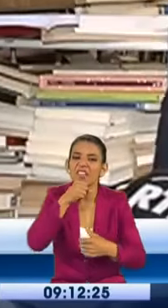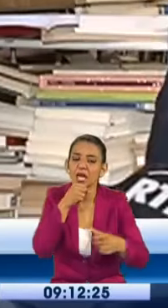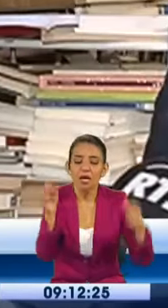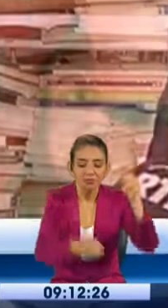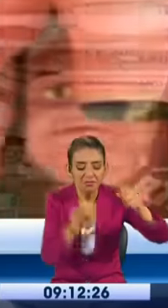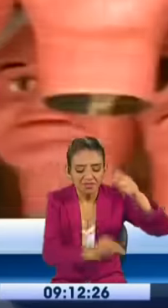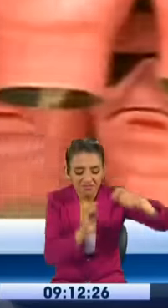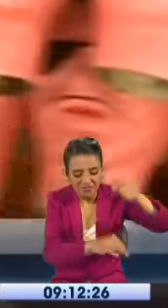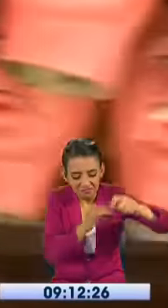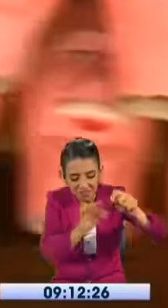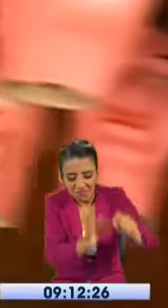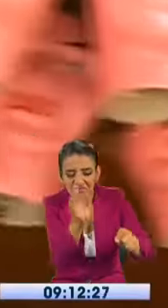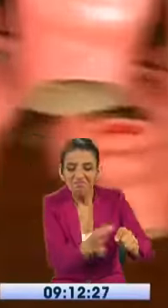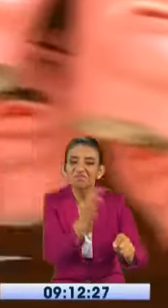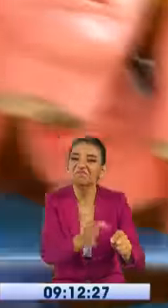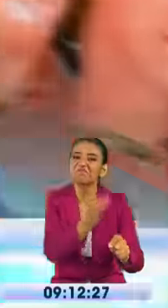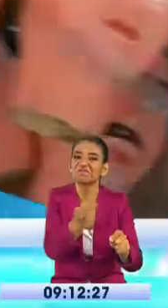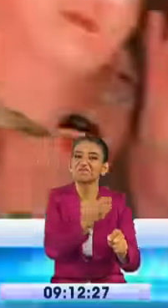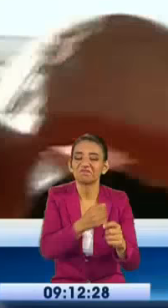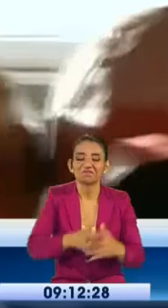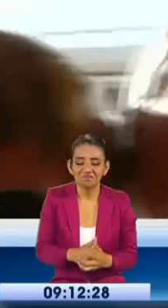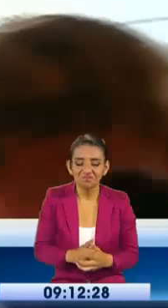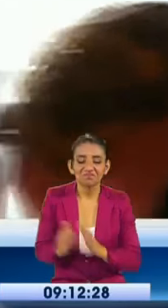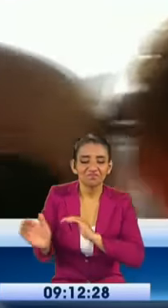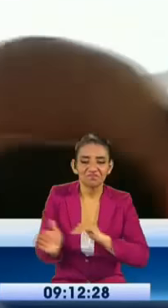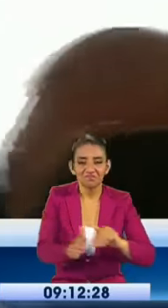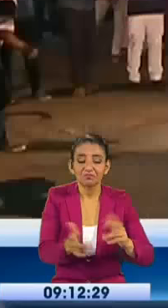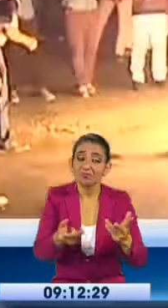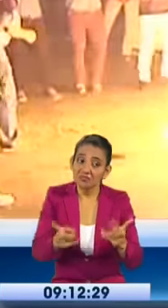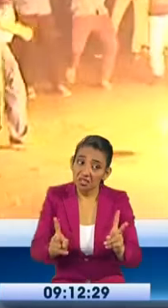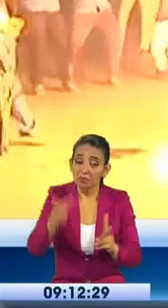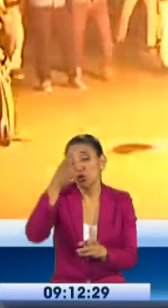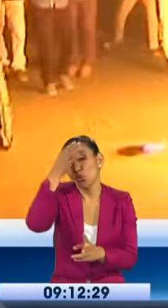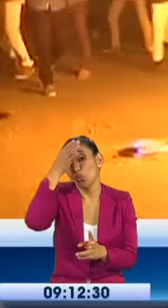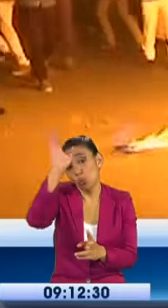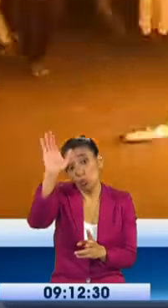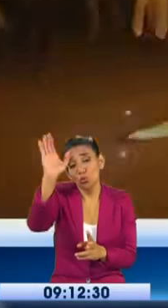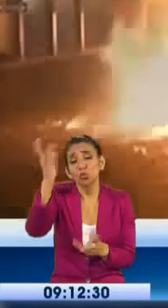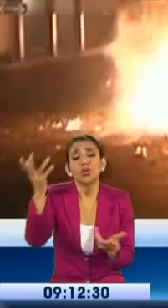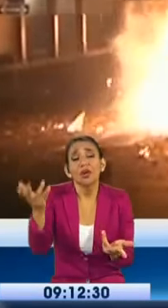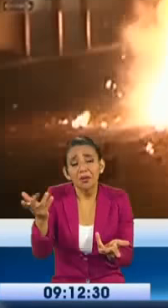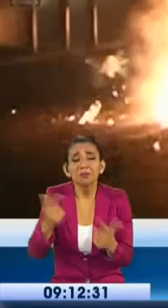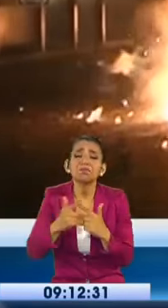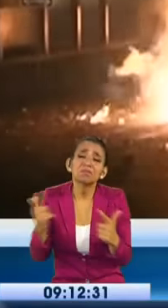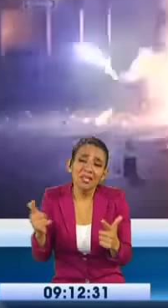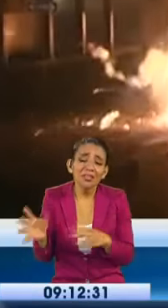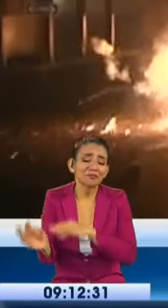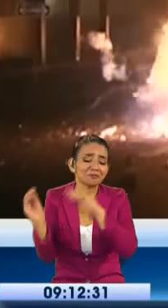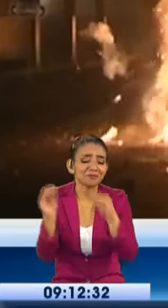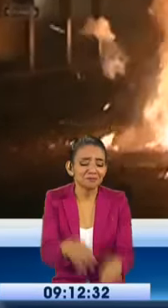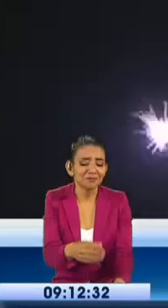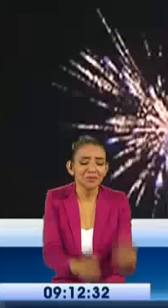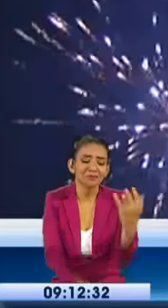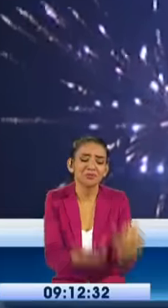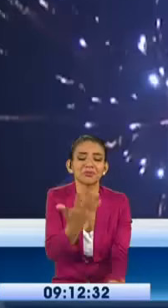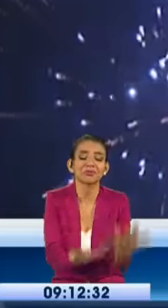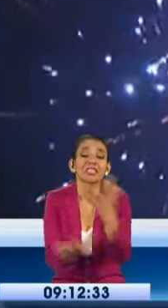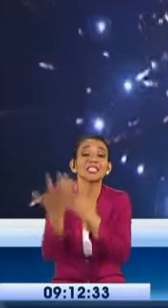nuestros abuelos. Y otros postulados culturales que se precipitan a la hoguera de la